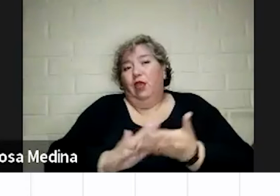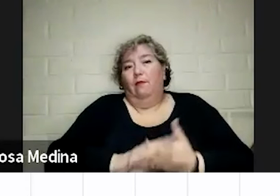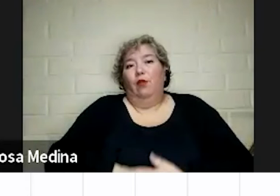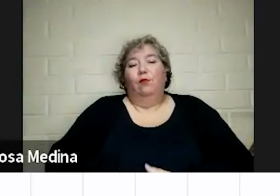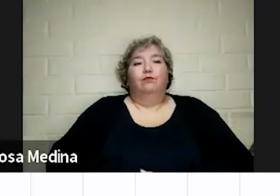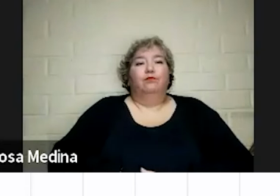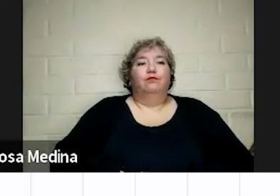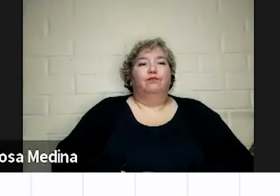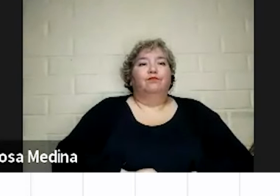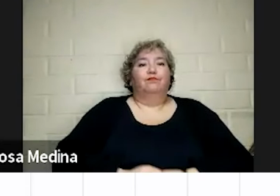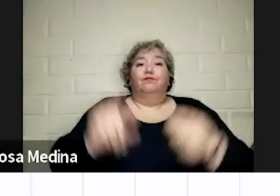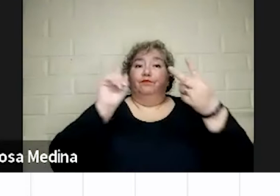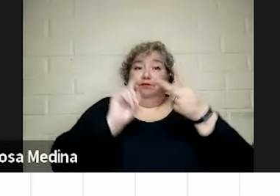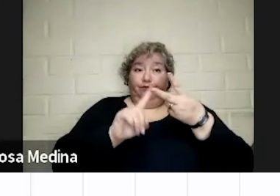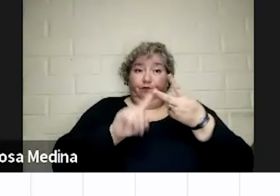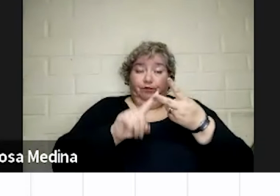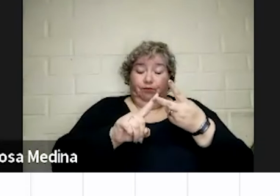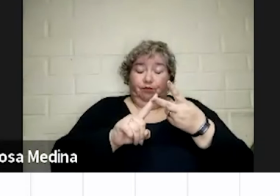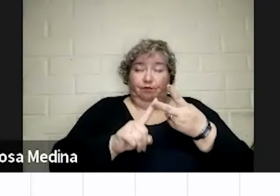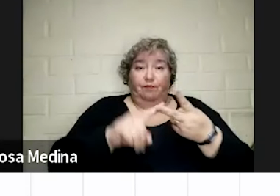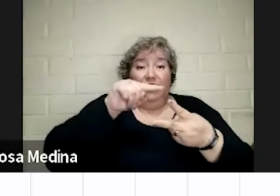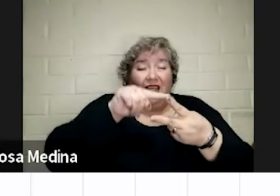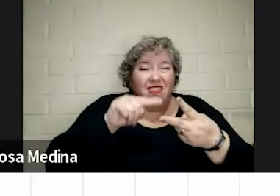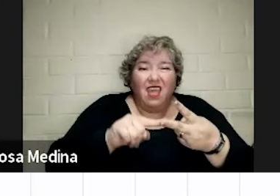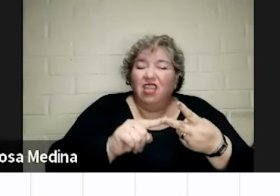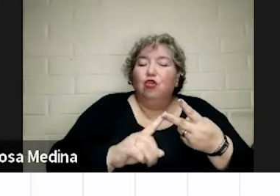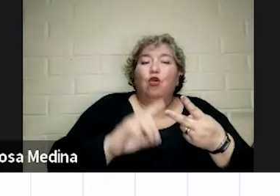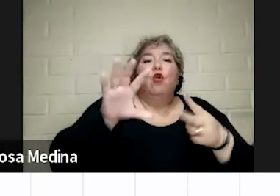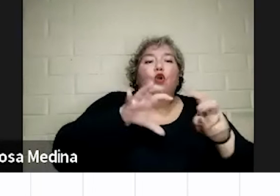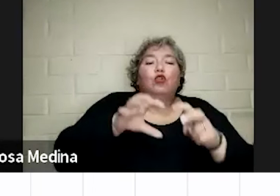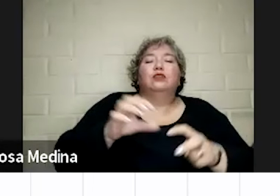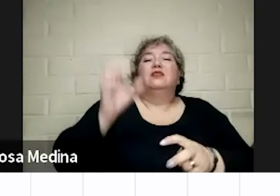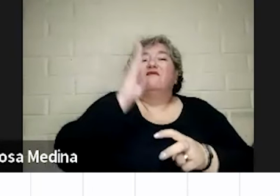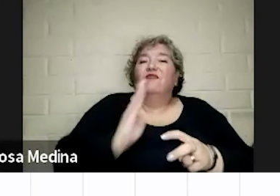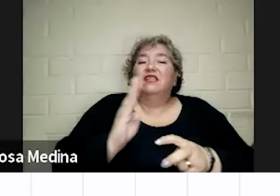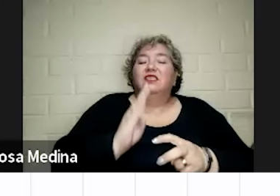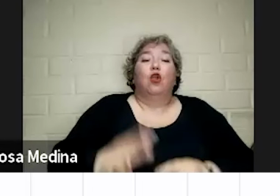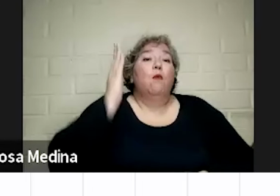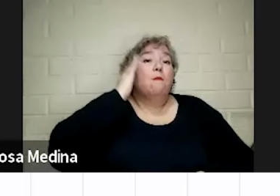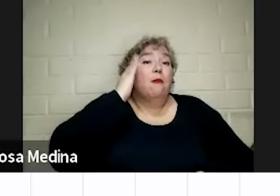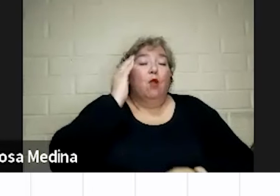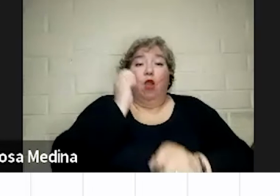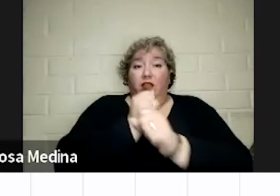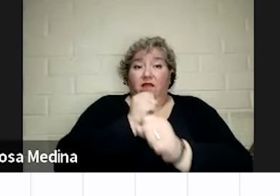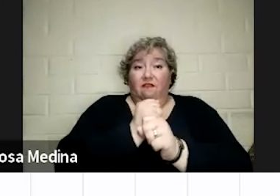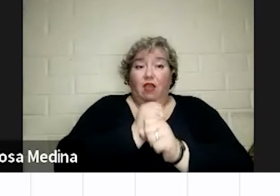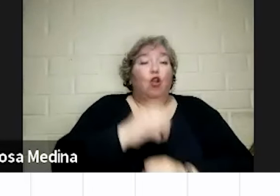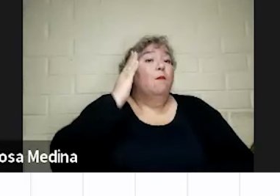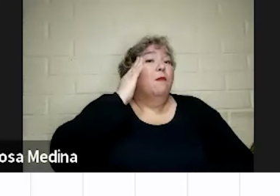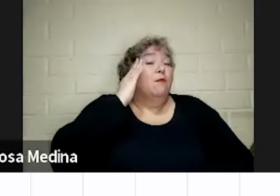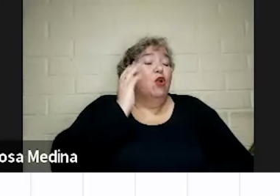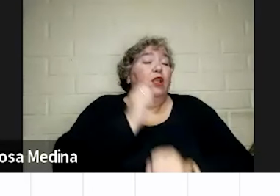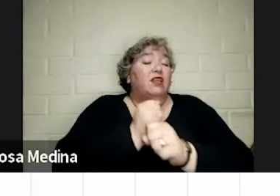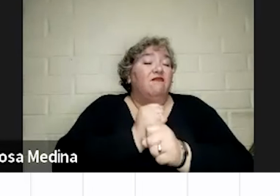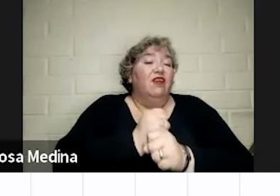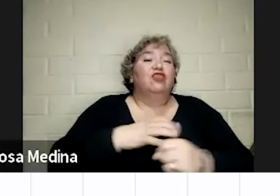El segundo componente de estos elementos básicos de las funciones ejecutivas es la memoria de trabajo. La memoria de trabajo es esta habilidad para